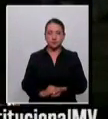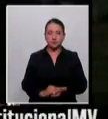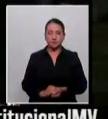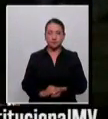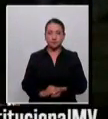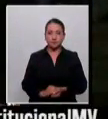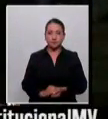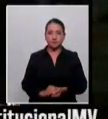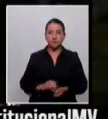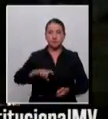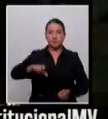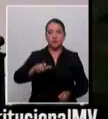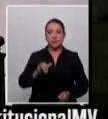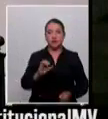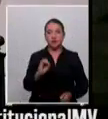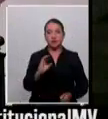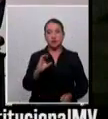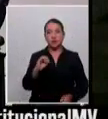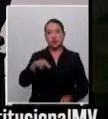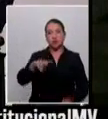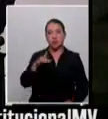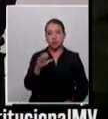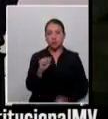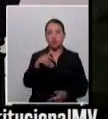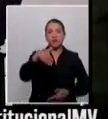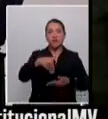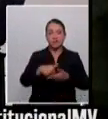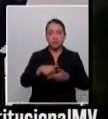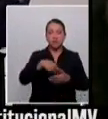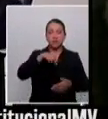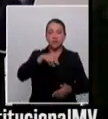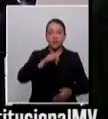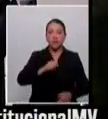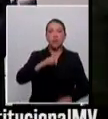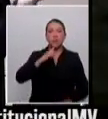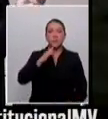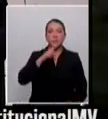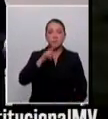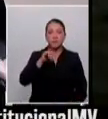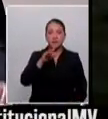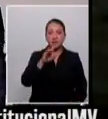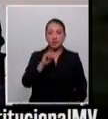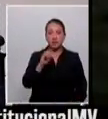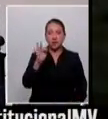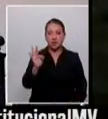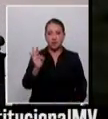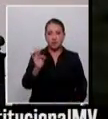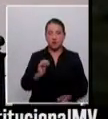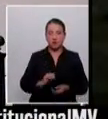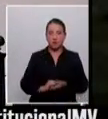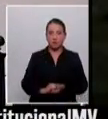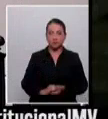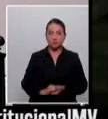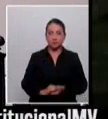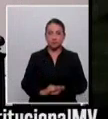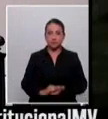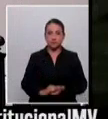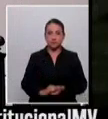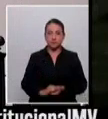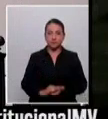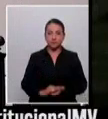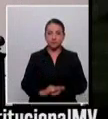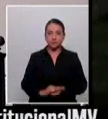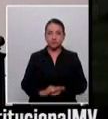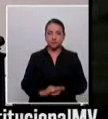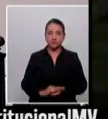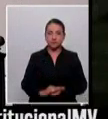para un sector de la población, redes sociales, etcétera, que el Frente Amplio, en el momento que está viviendo, ¿no? Eligieron su presidente, todo lo más, no sean capaces